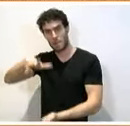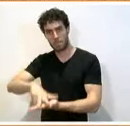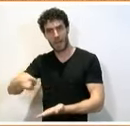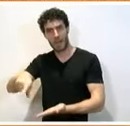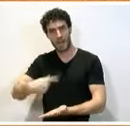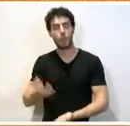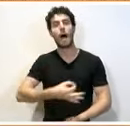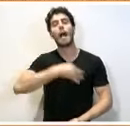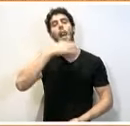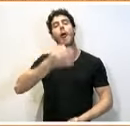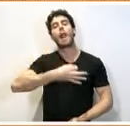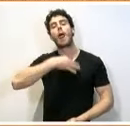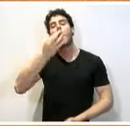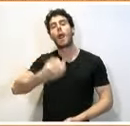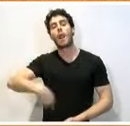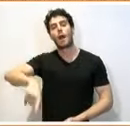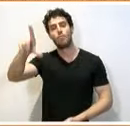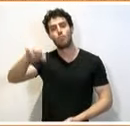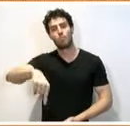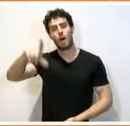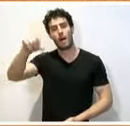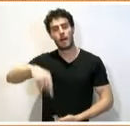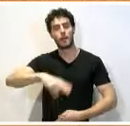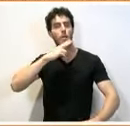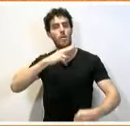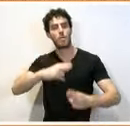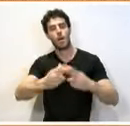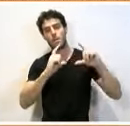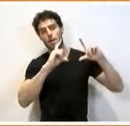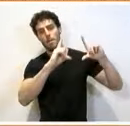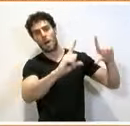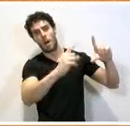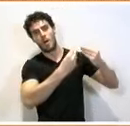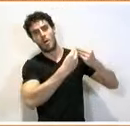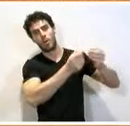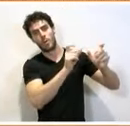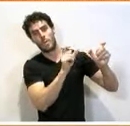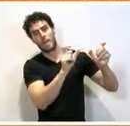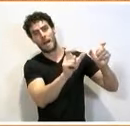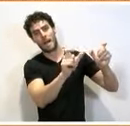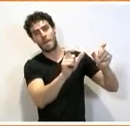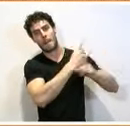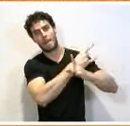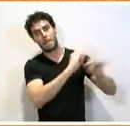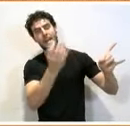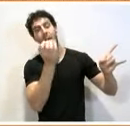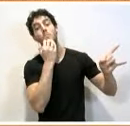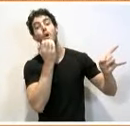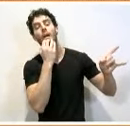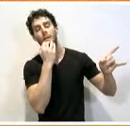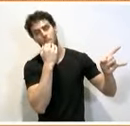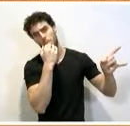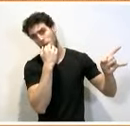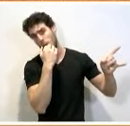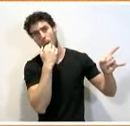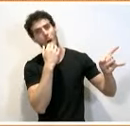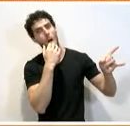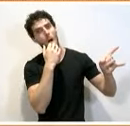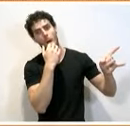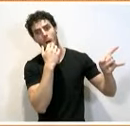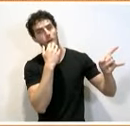demagogia barata de poner el nombre acompañado por la palabra parque, por ejemplo, al nombre